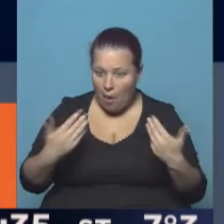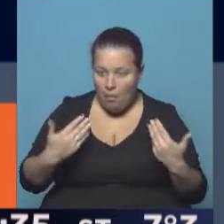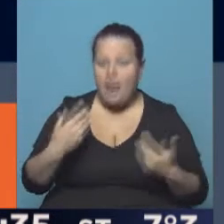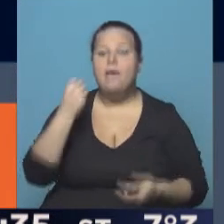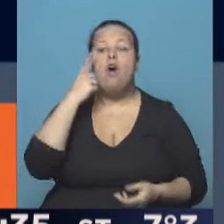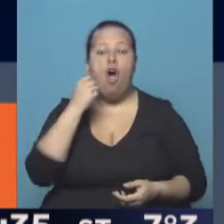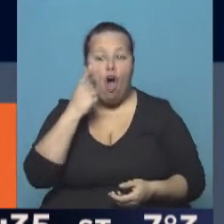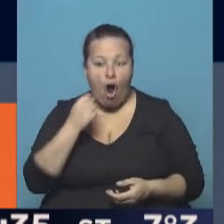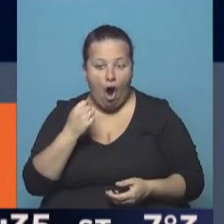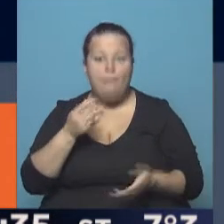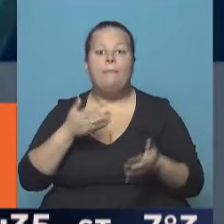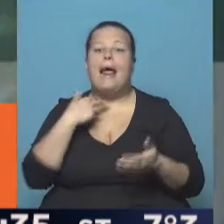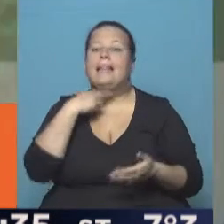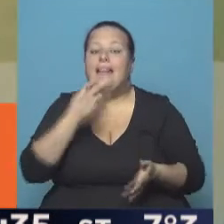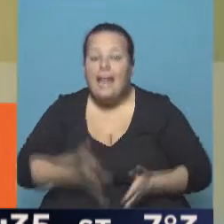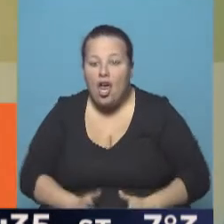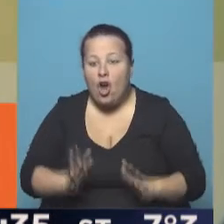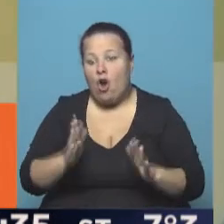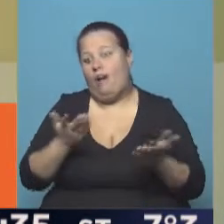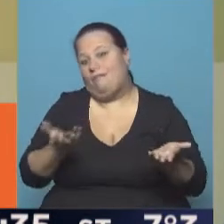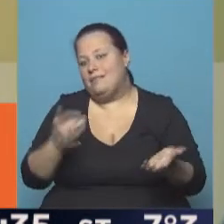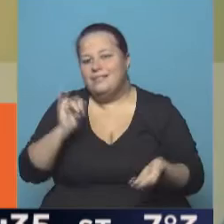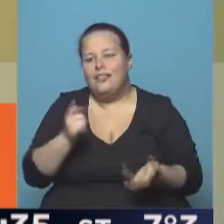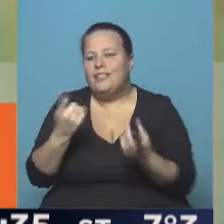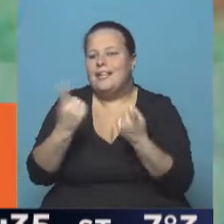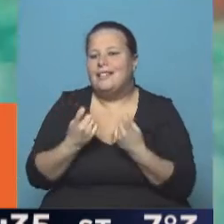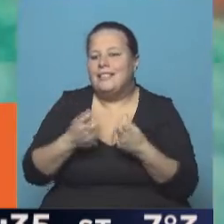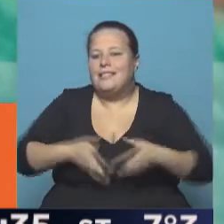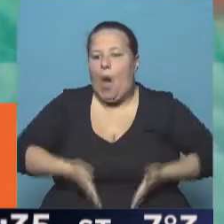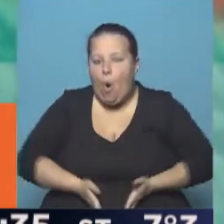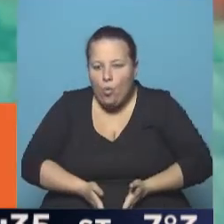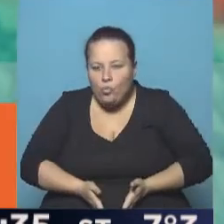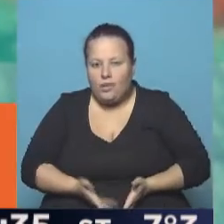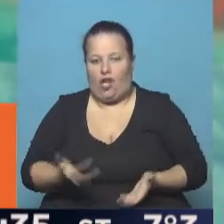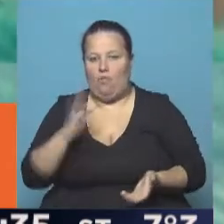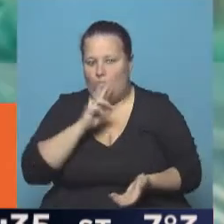hombre, para tener un hijo, por supuesto, necesita un útero.